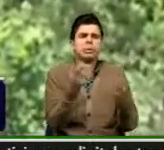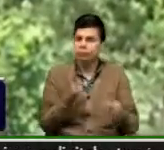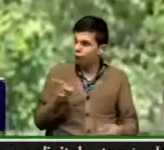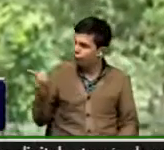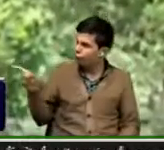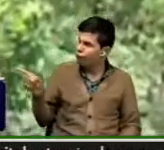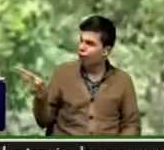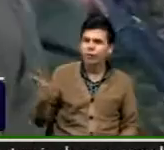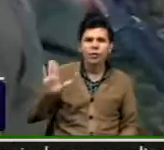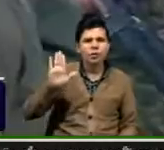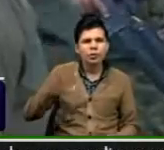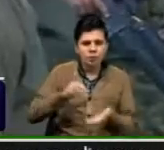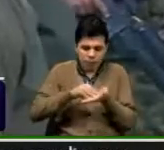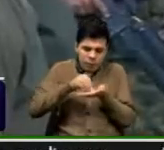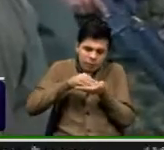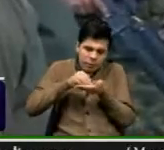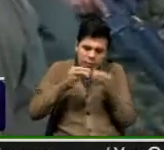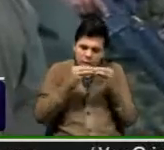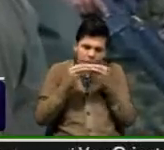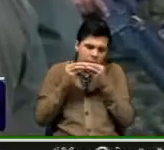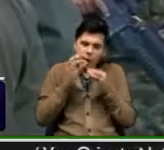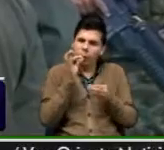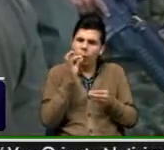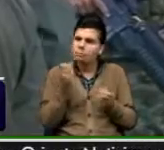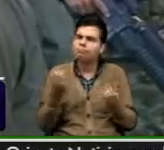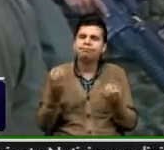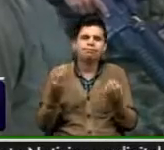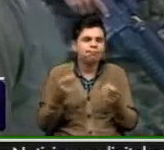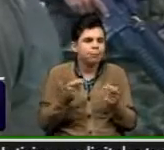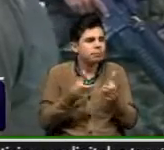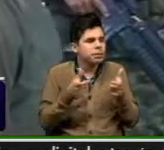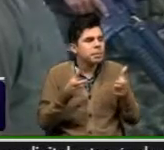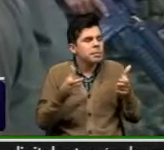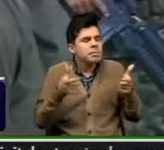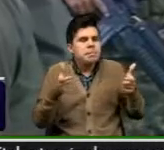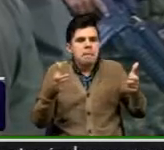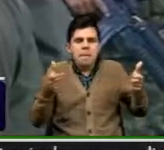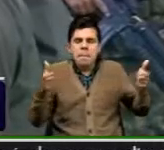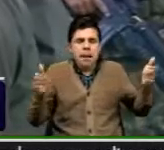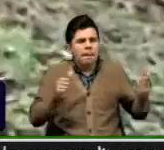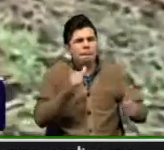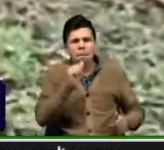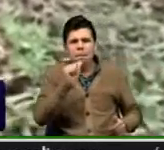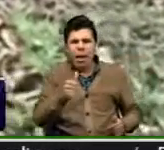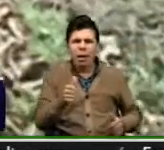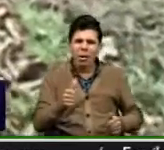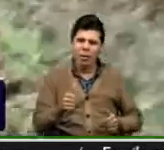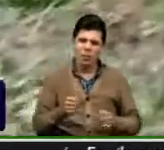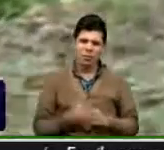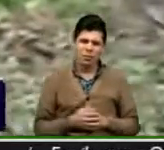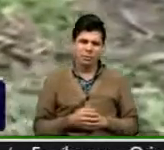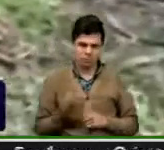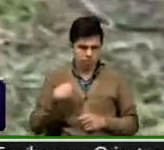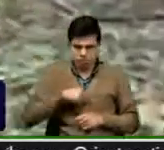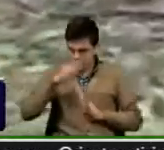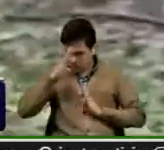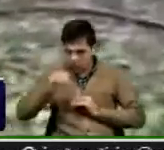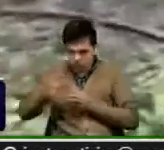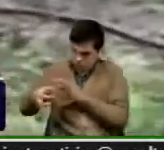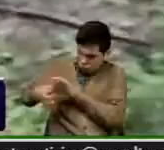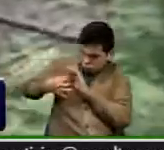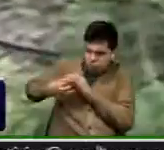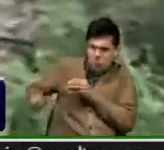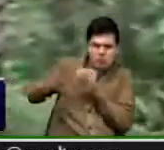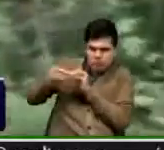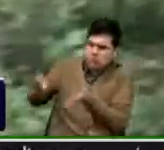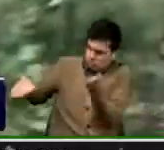La Policía Nacional está haciendo algo similar. Y vamos a incrementar las operaciones, todo lo que tiene que ver contra el inicio, lo que son los